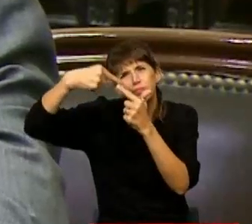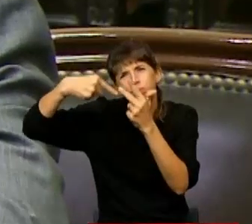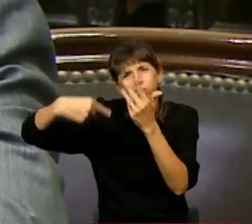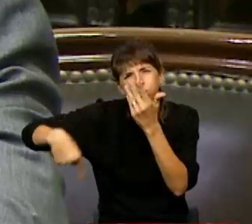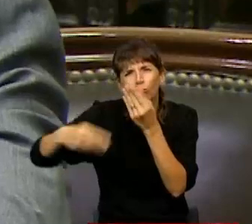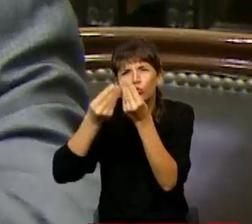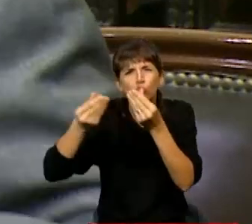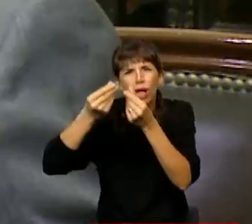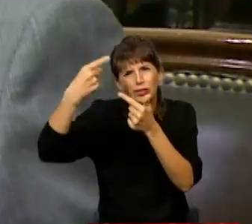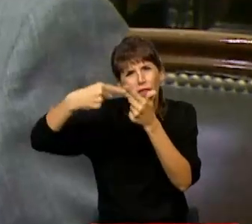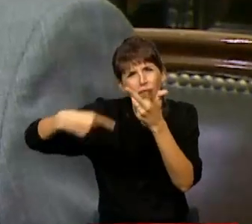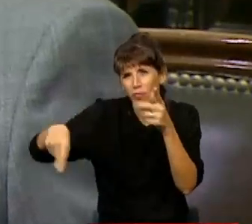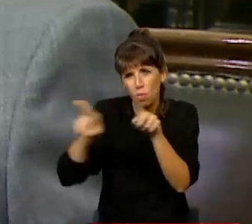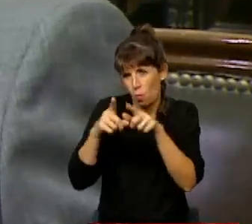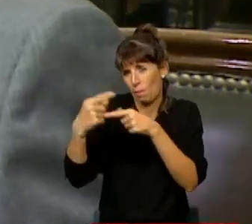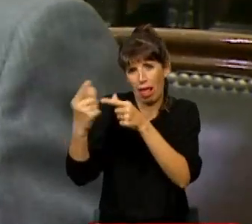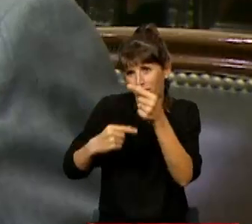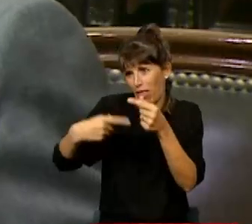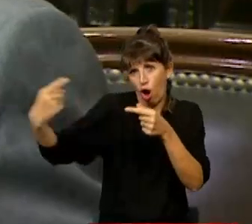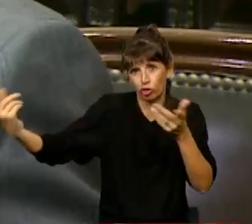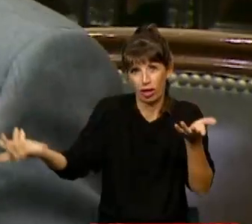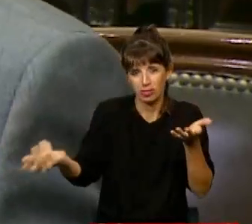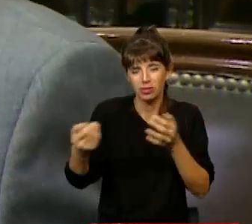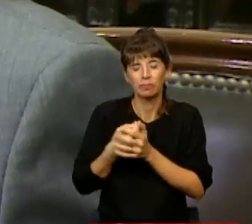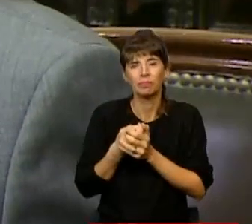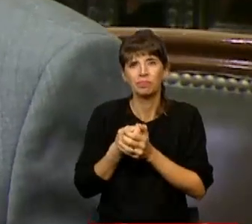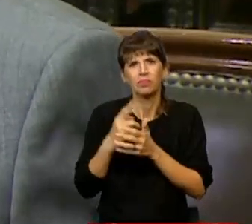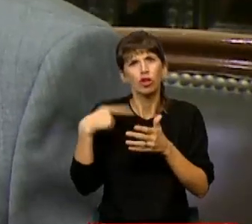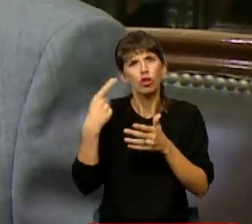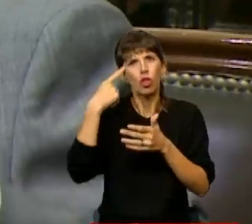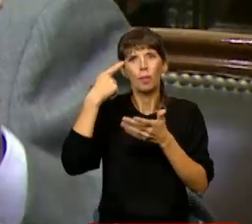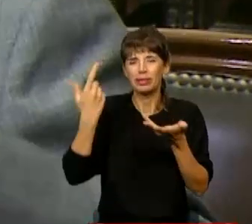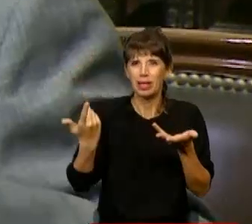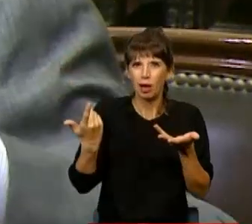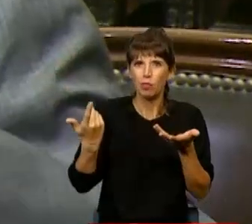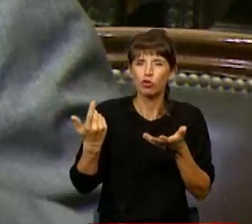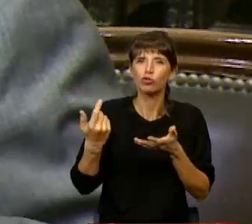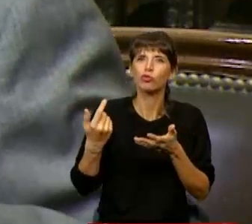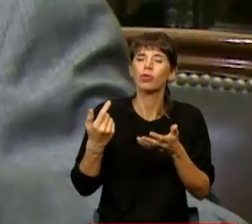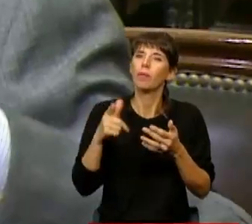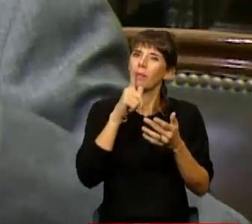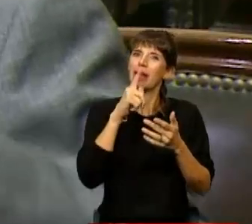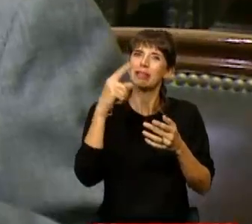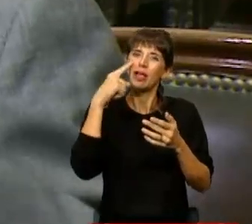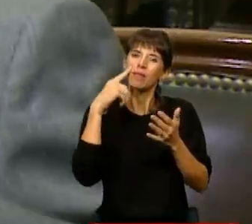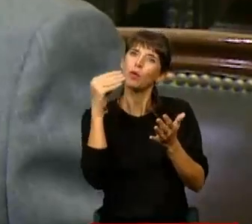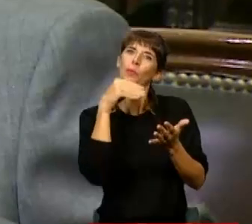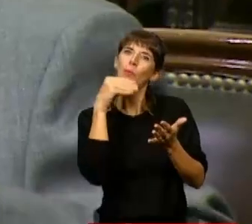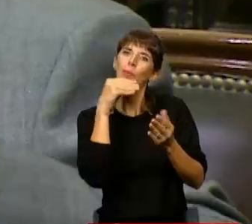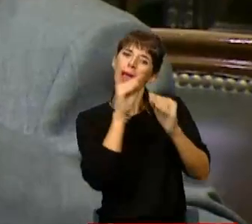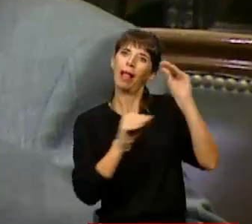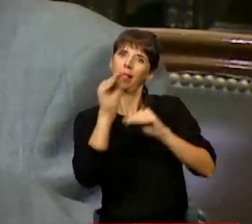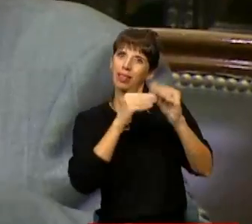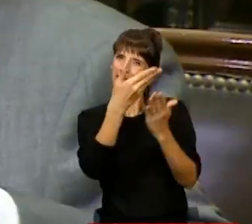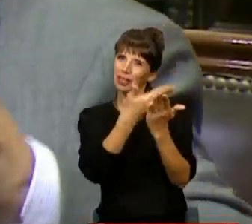plantas. Entonces, podemos llegar a pensar que estamos hablando, como nos quieren vender sensiblemente